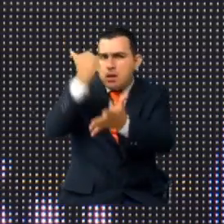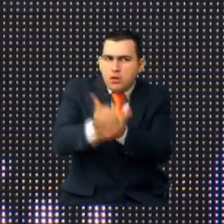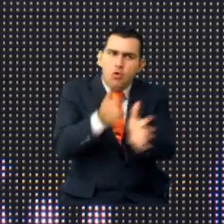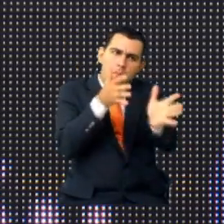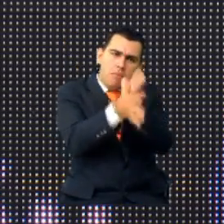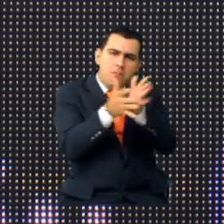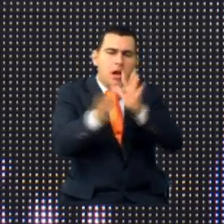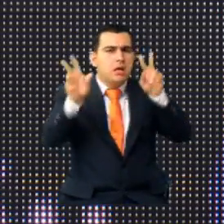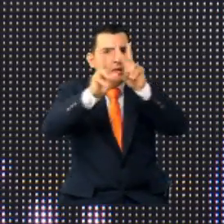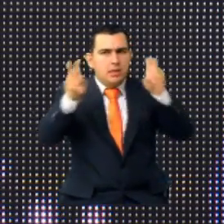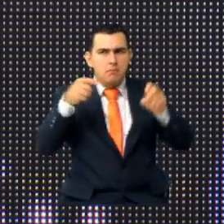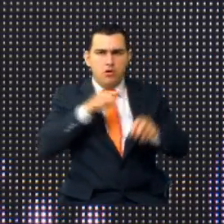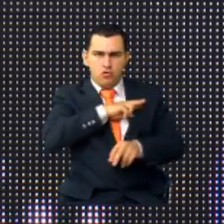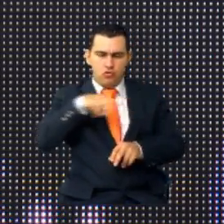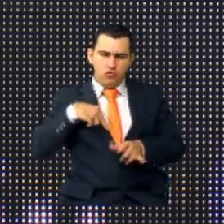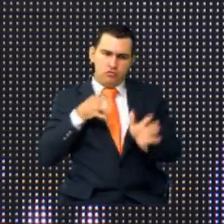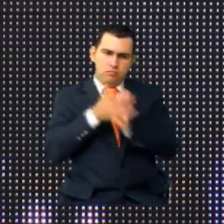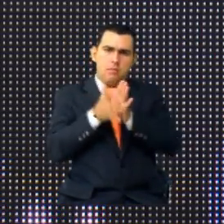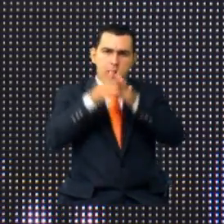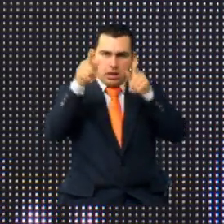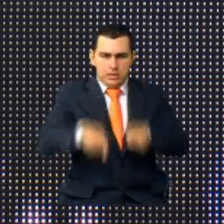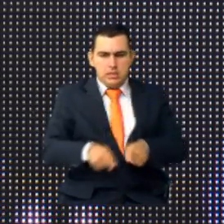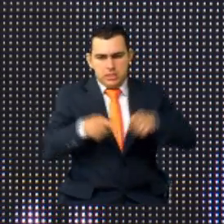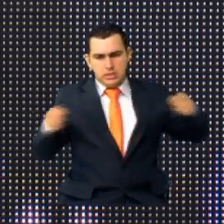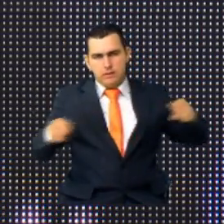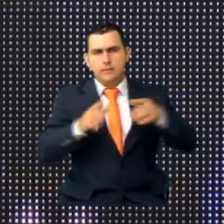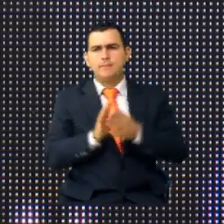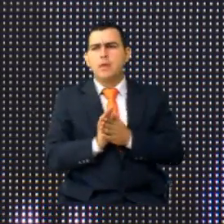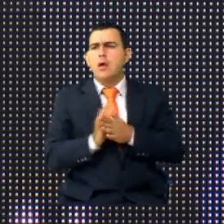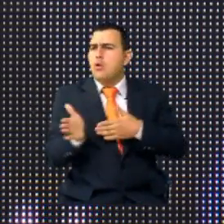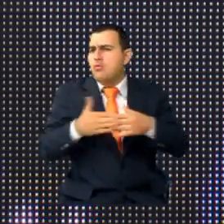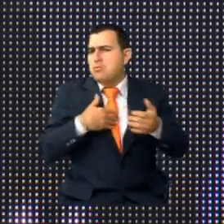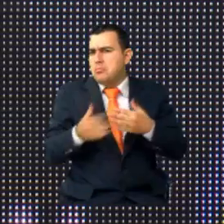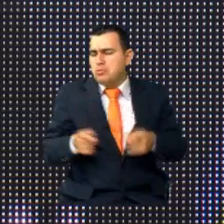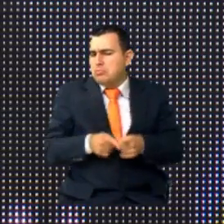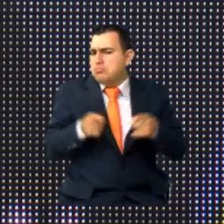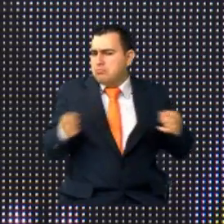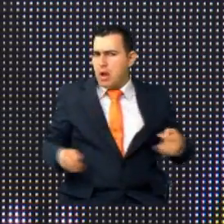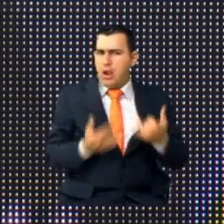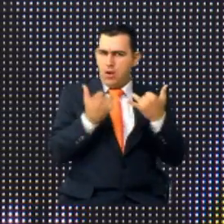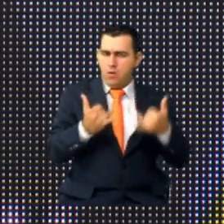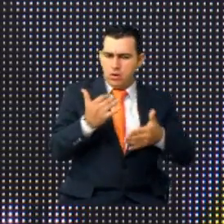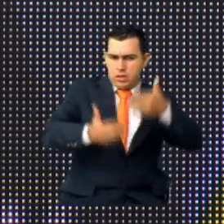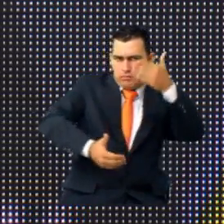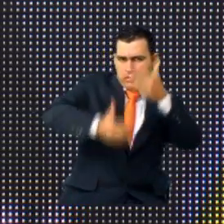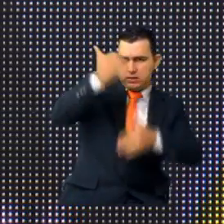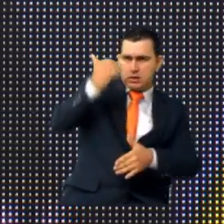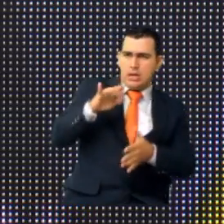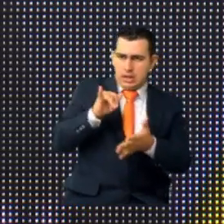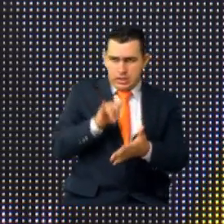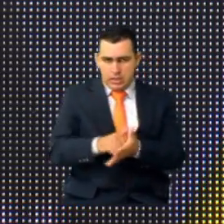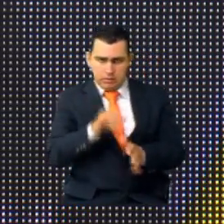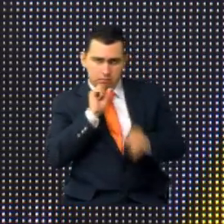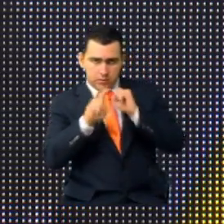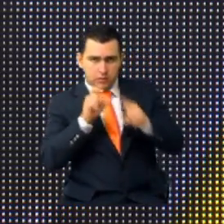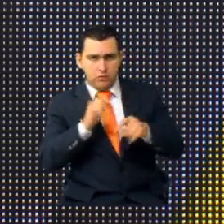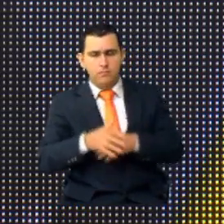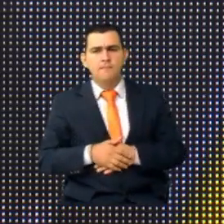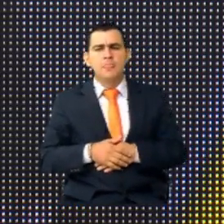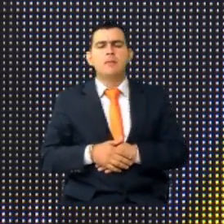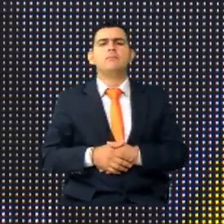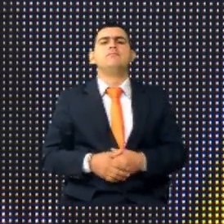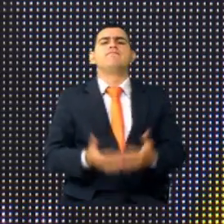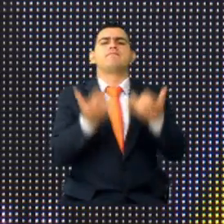frente a los temas que estamos tratando en este debate. Es así, sin darle más preámbulo, como iniciamos con la ronda de preguntas. Inicia la